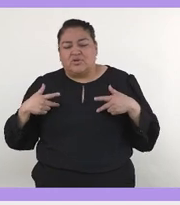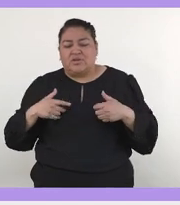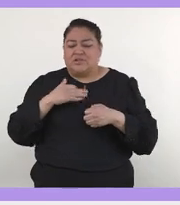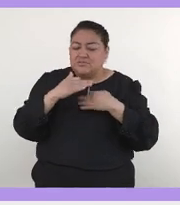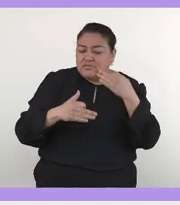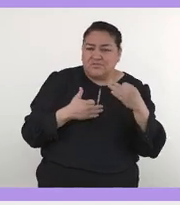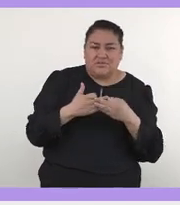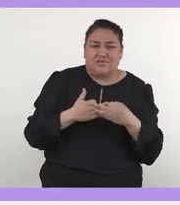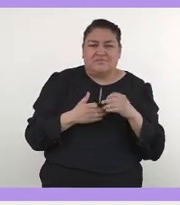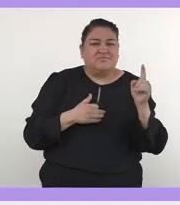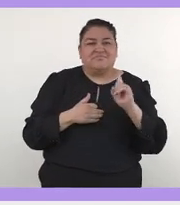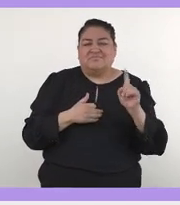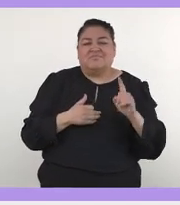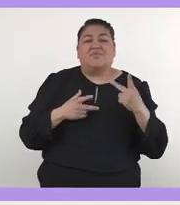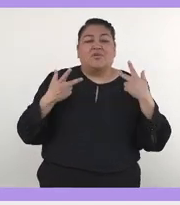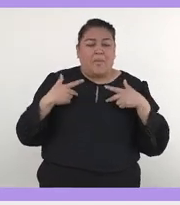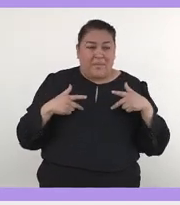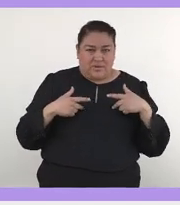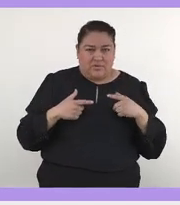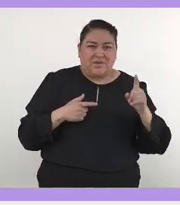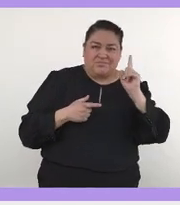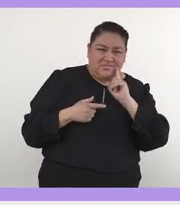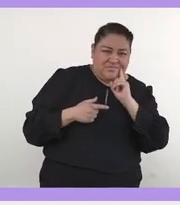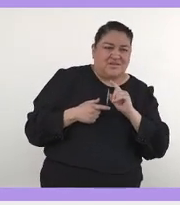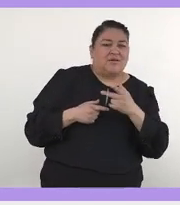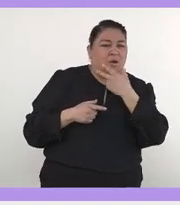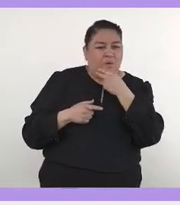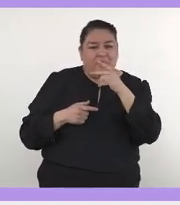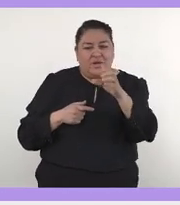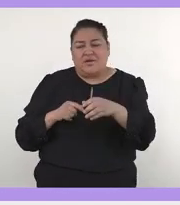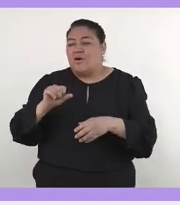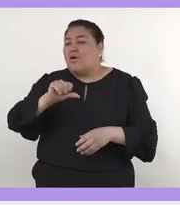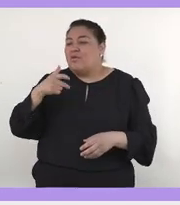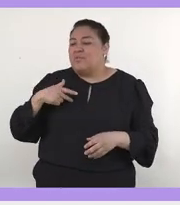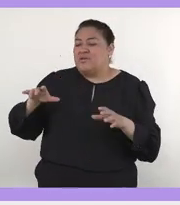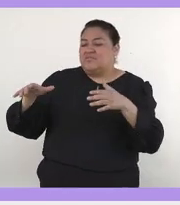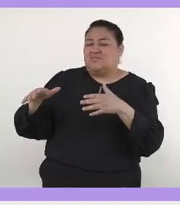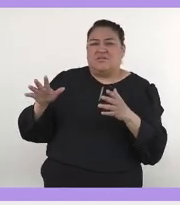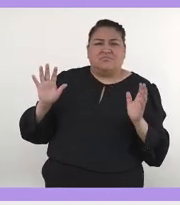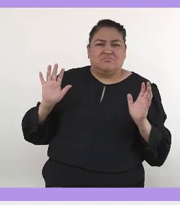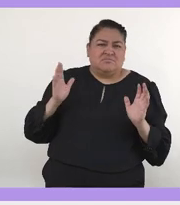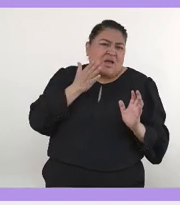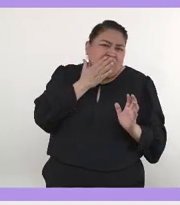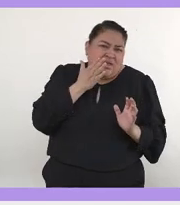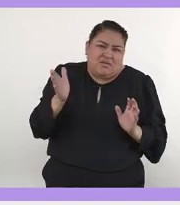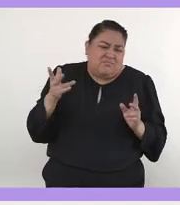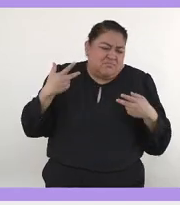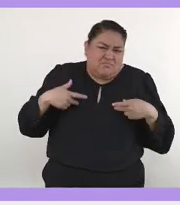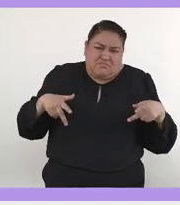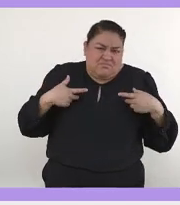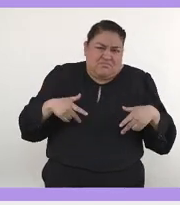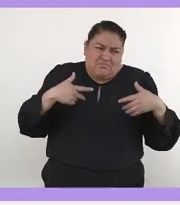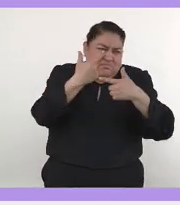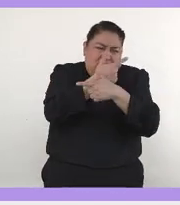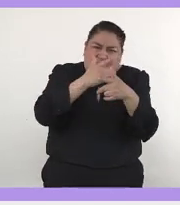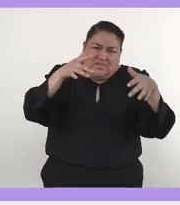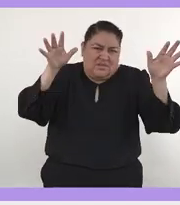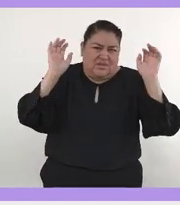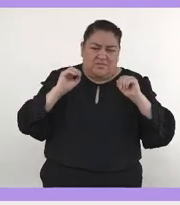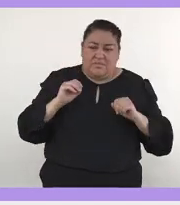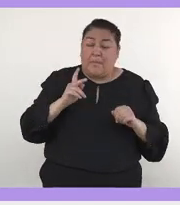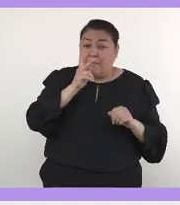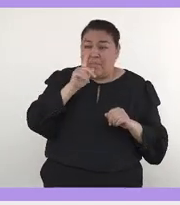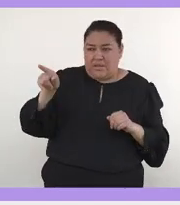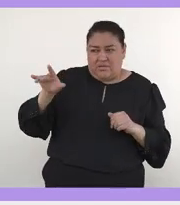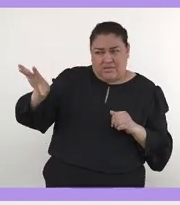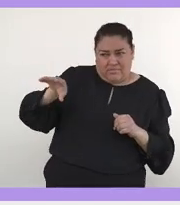alguien alguien se va a sentir representada en ese todas todos y todas y a ti no te está afectando nada y conozco a una persona que le voy a robar la frase